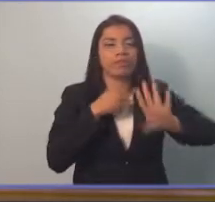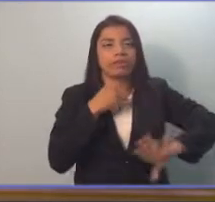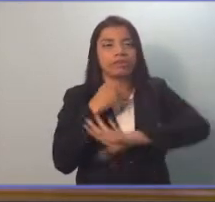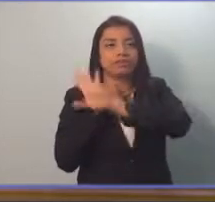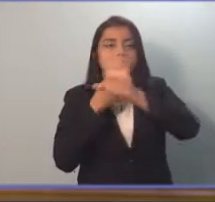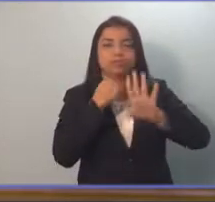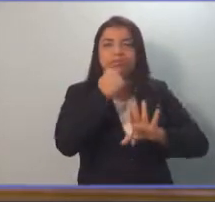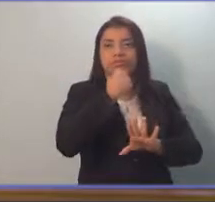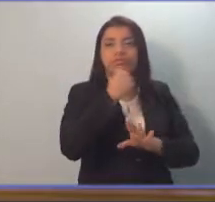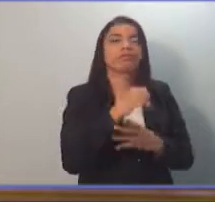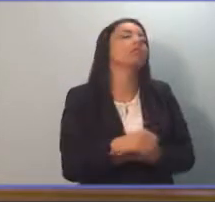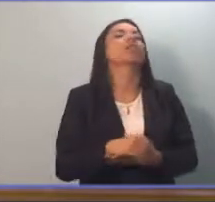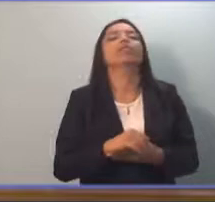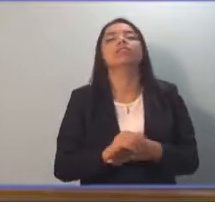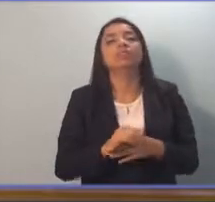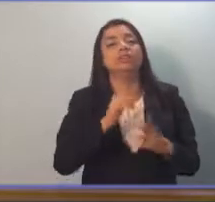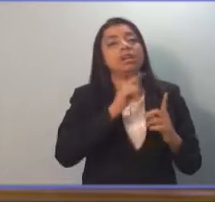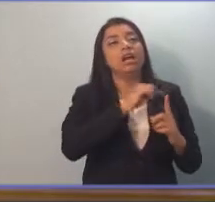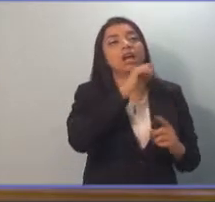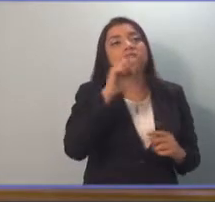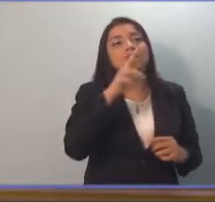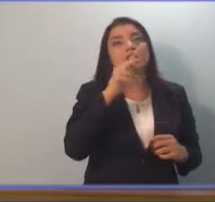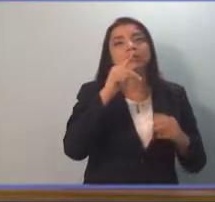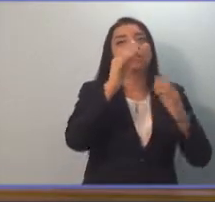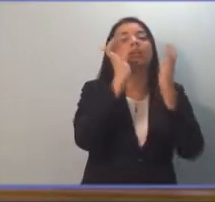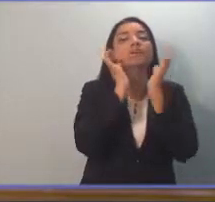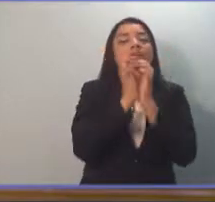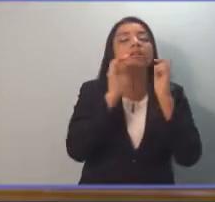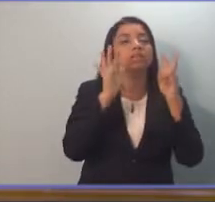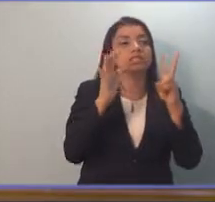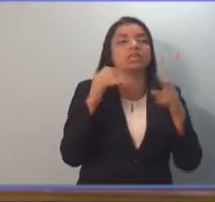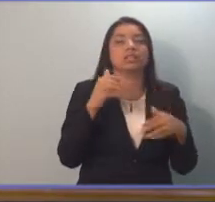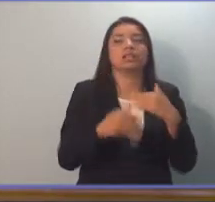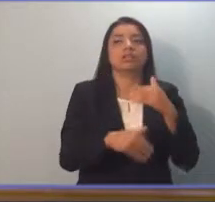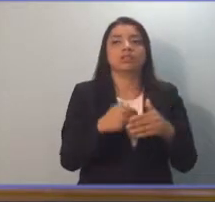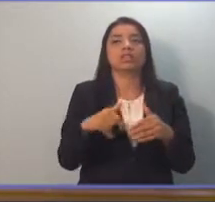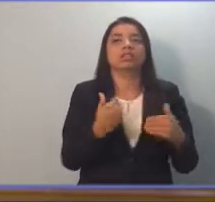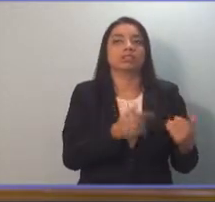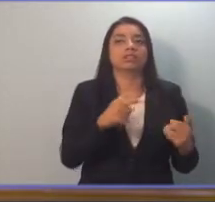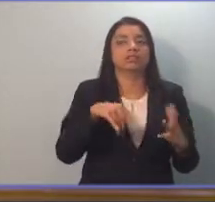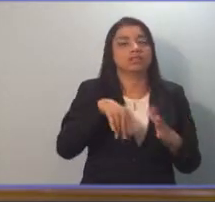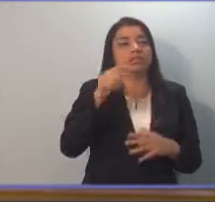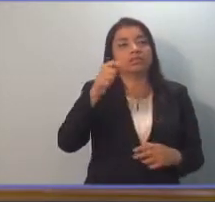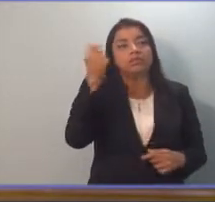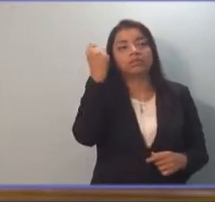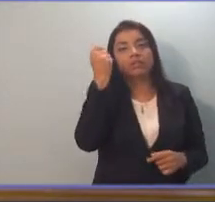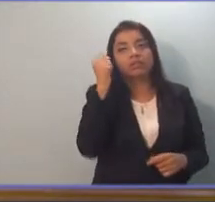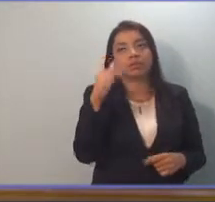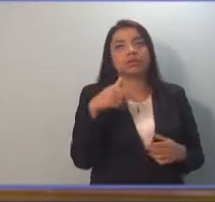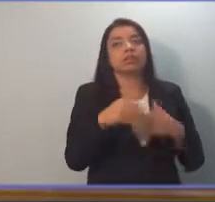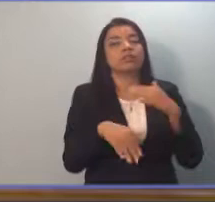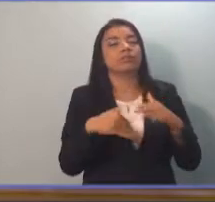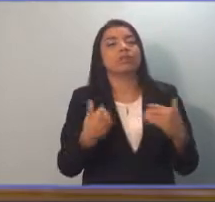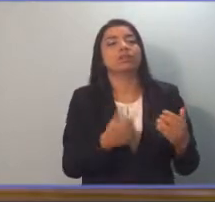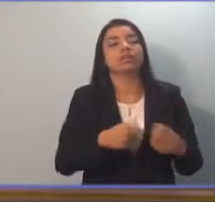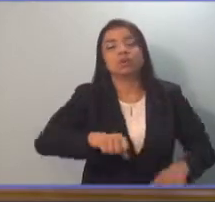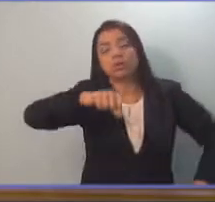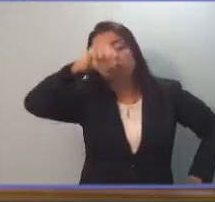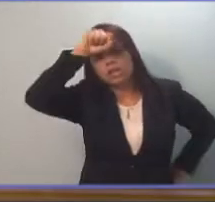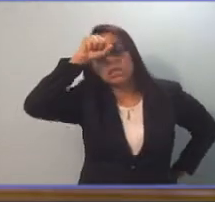ejecutaron 7 operativos de esta naturaleza, siendo los más importantes la Operación